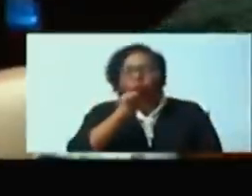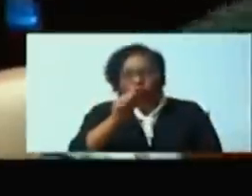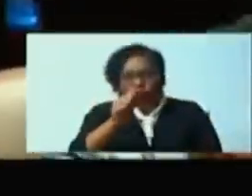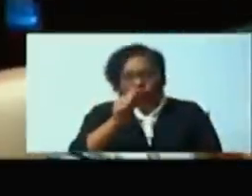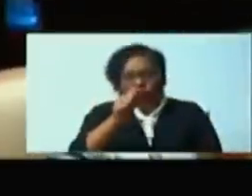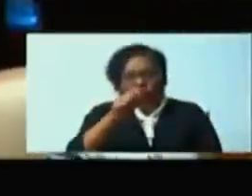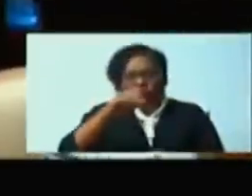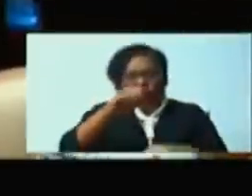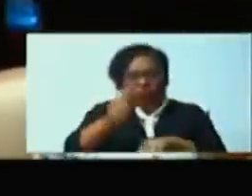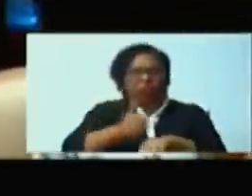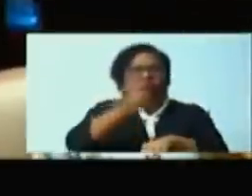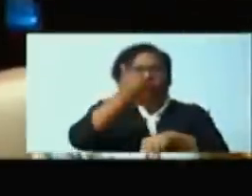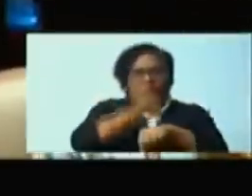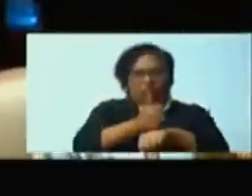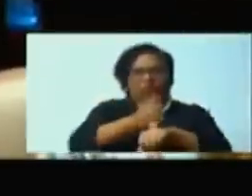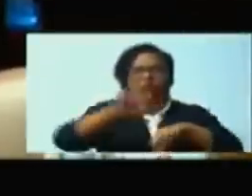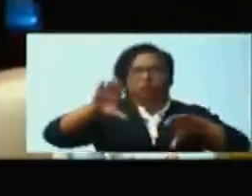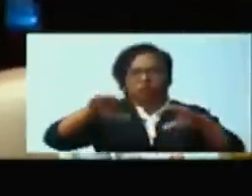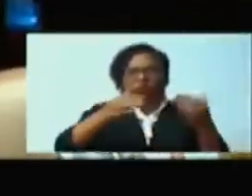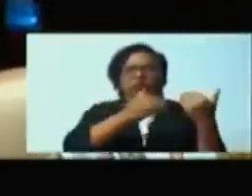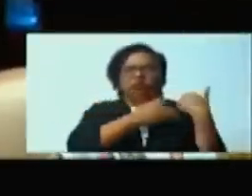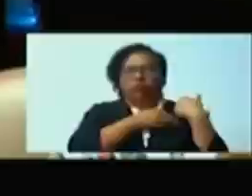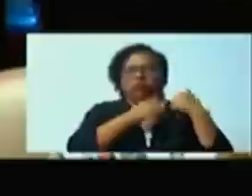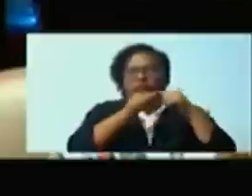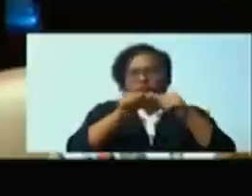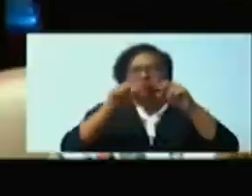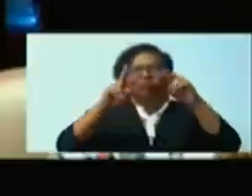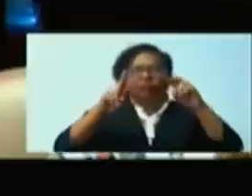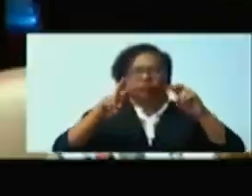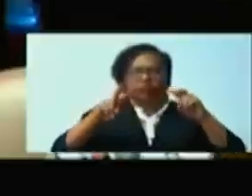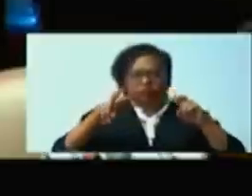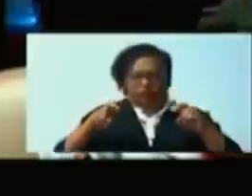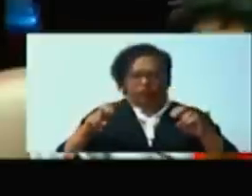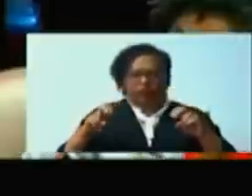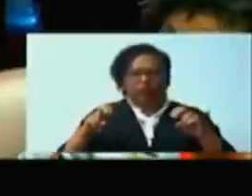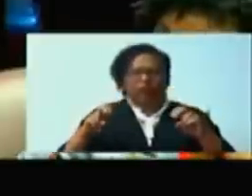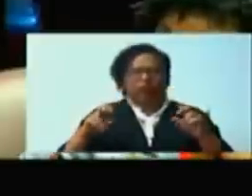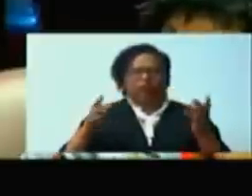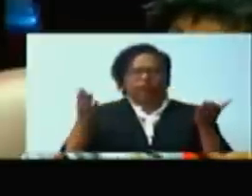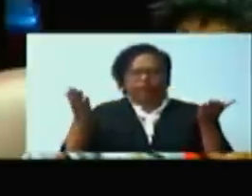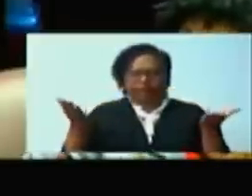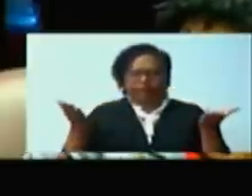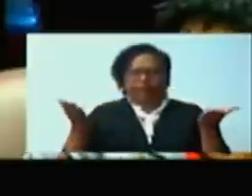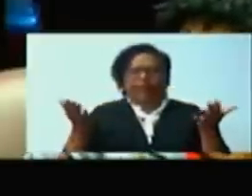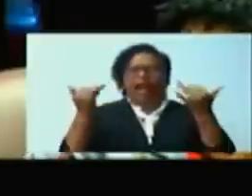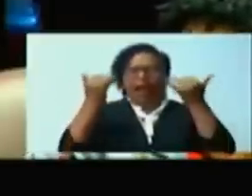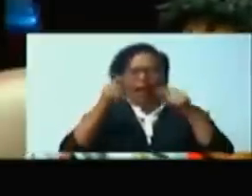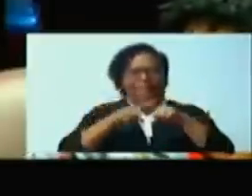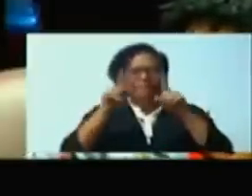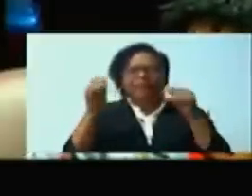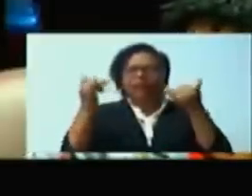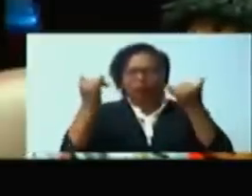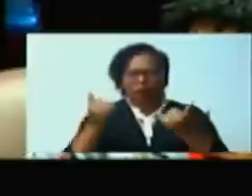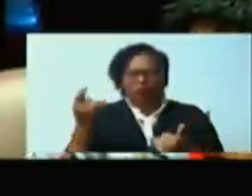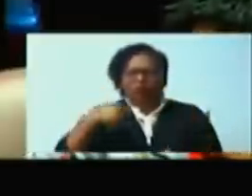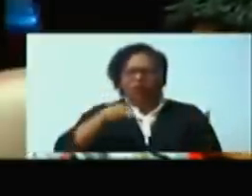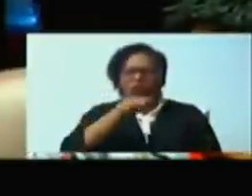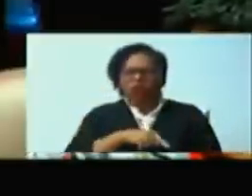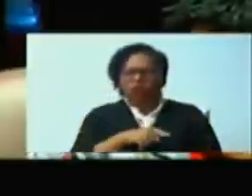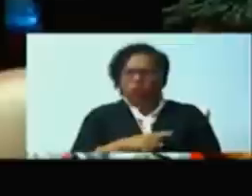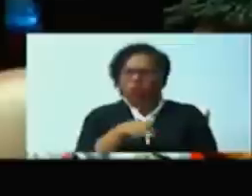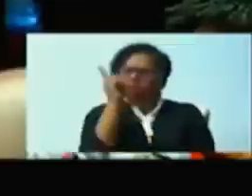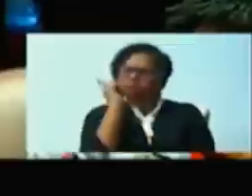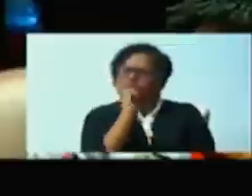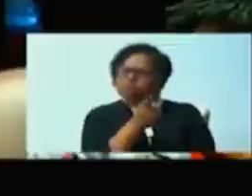es lo que estoy de acuerdo con Juan Dionisio con lo que acaba de expresar el presidente que no es el momento para nosotros establecer acusaciones mucho menos para juzgar